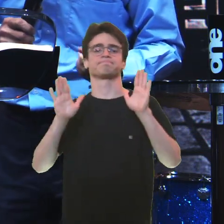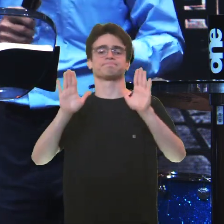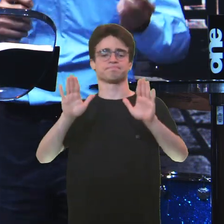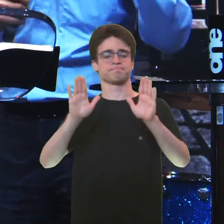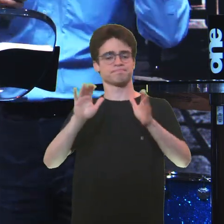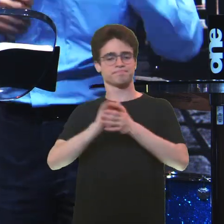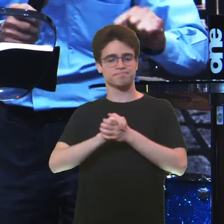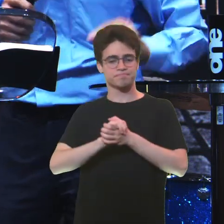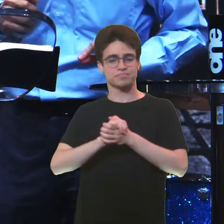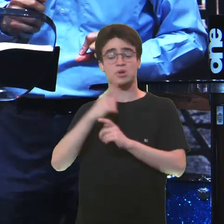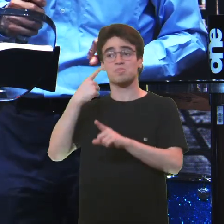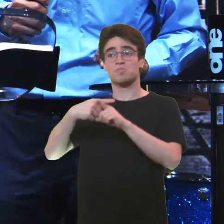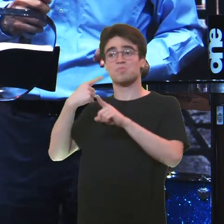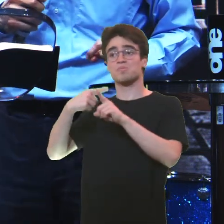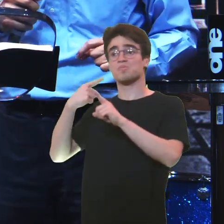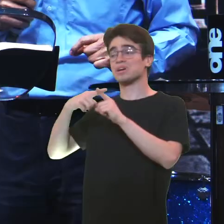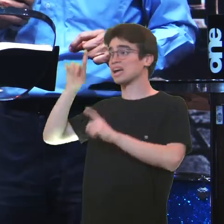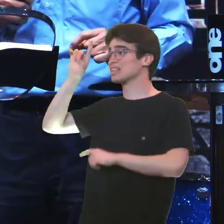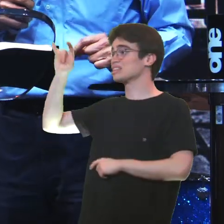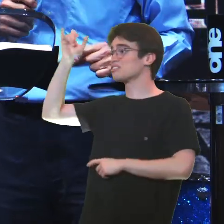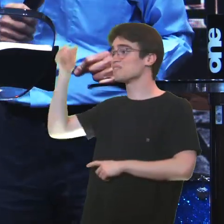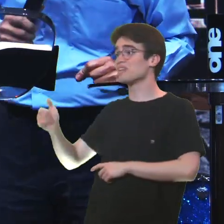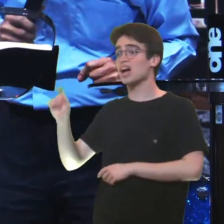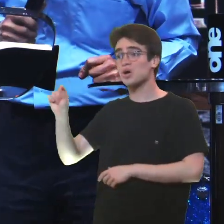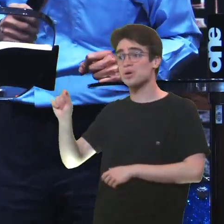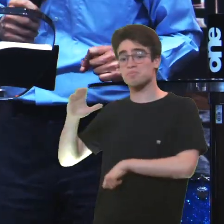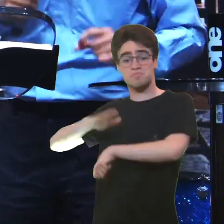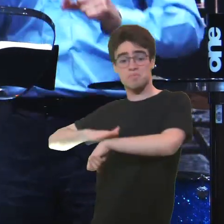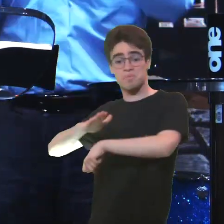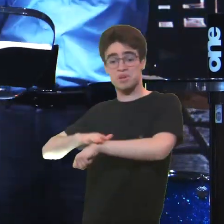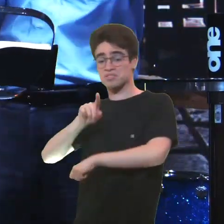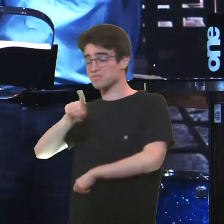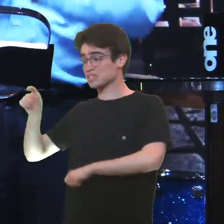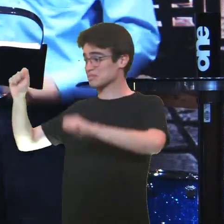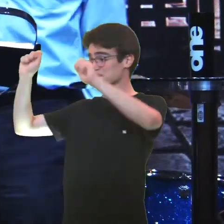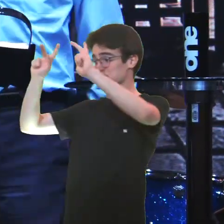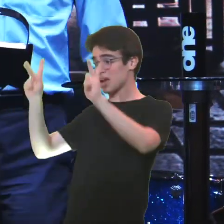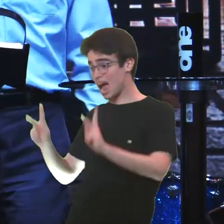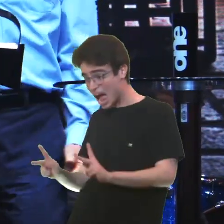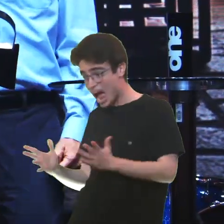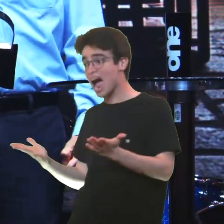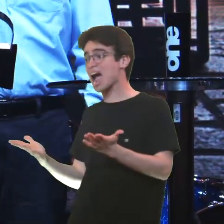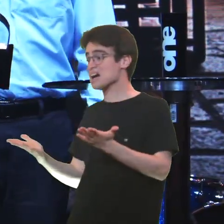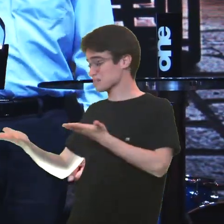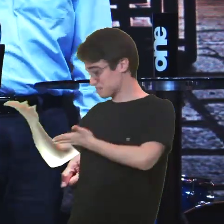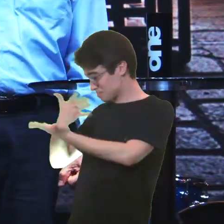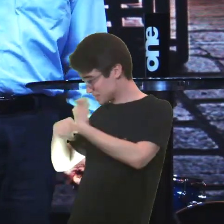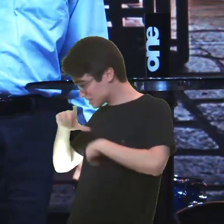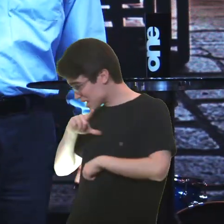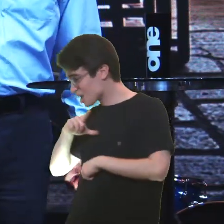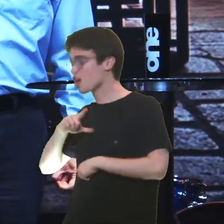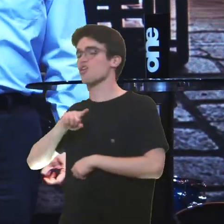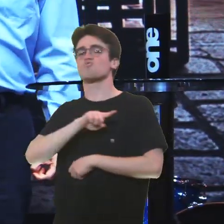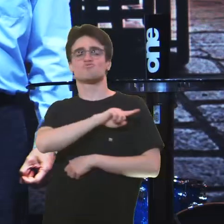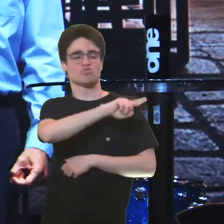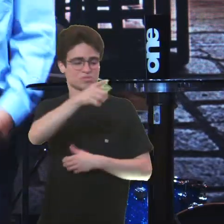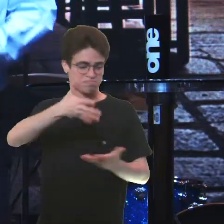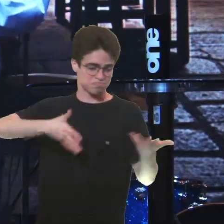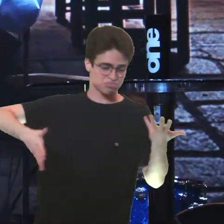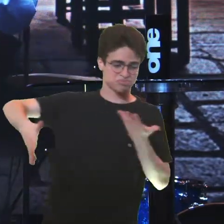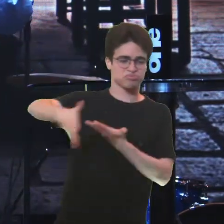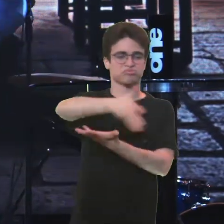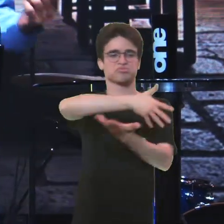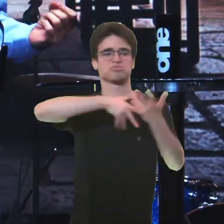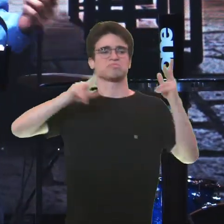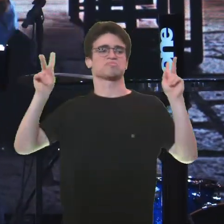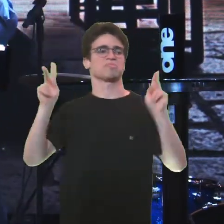diz: porque en su paz porque na sua paz tendréis vosotros paz. vós tereis paz. Porque